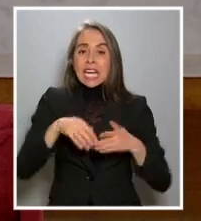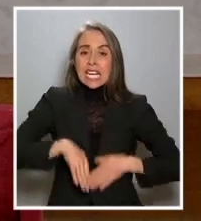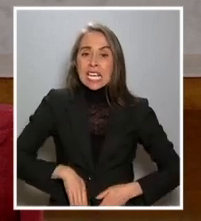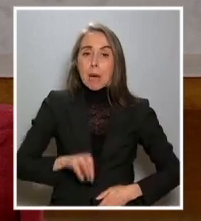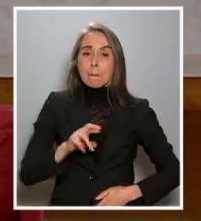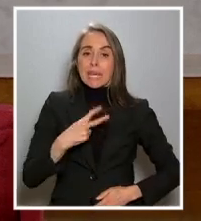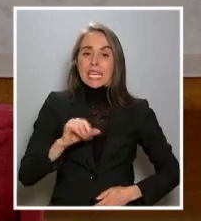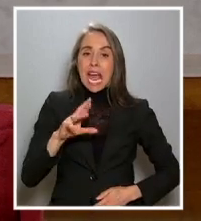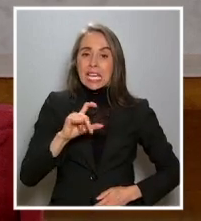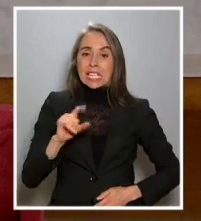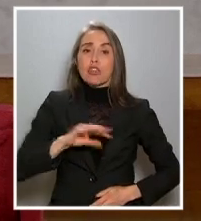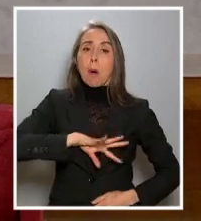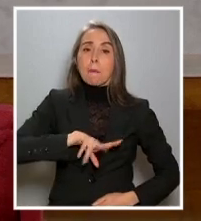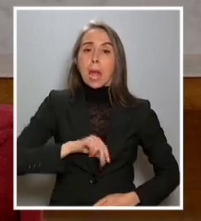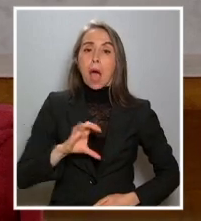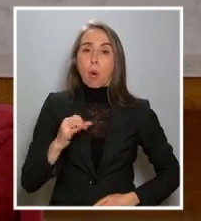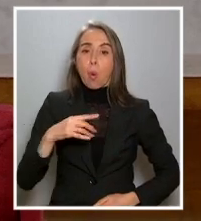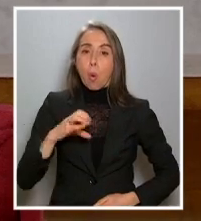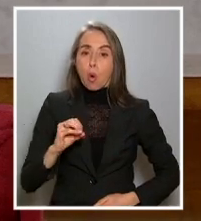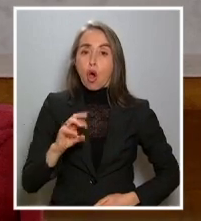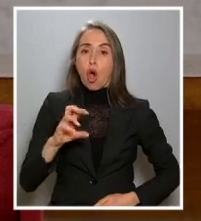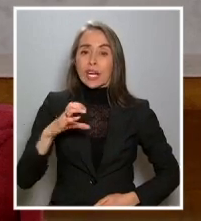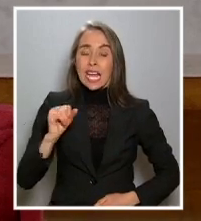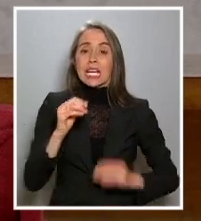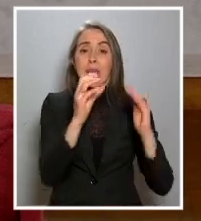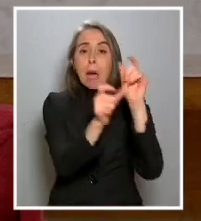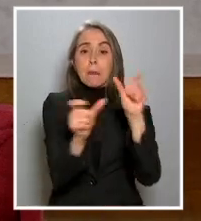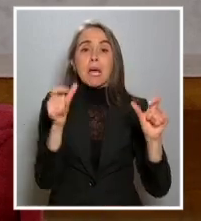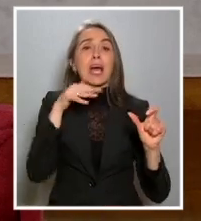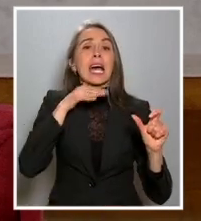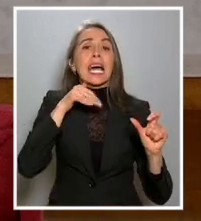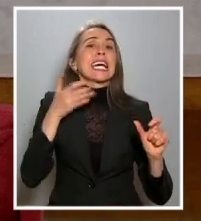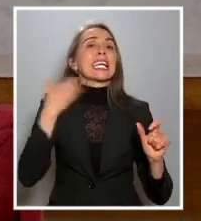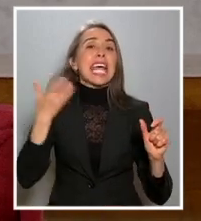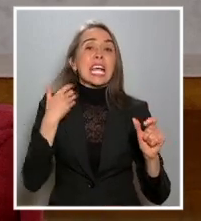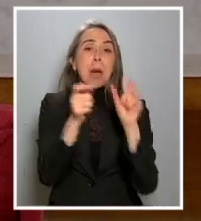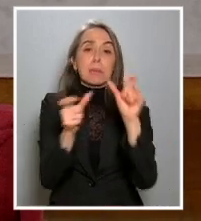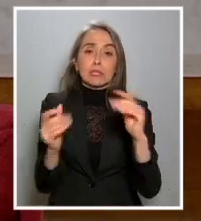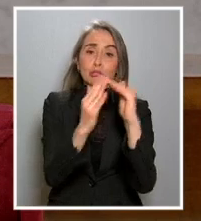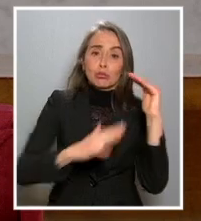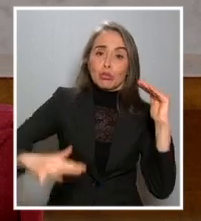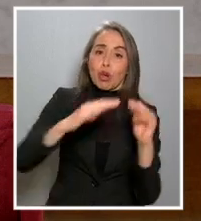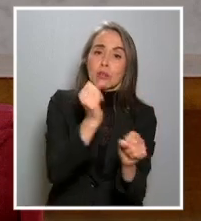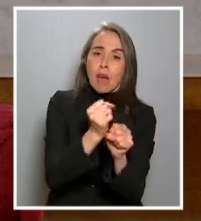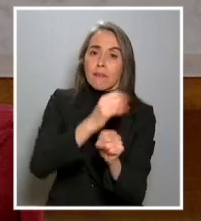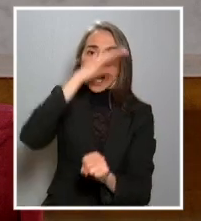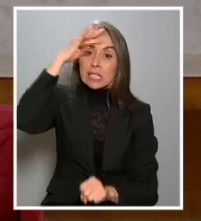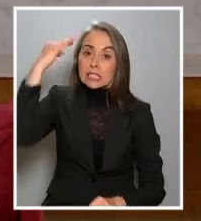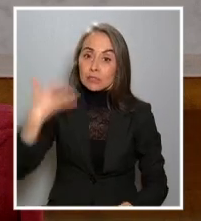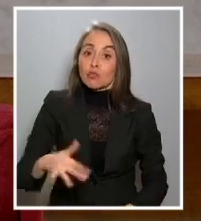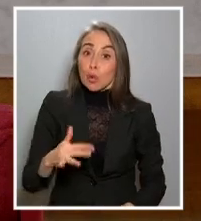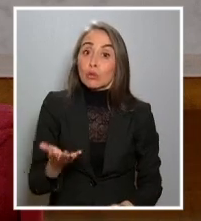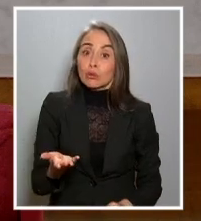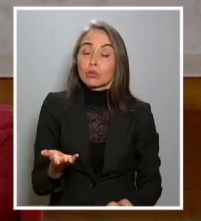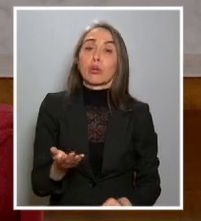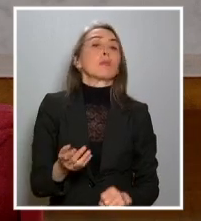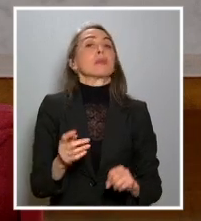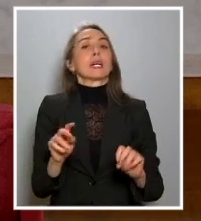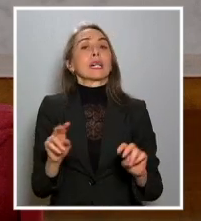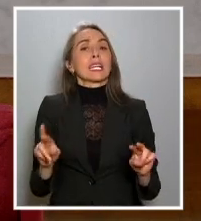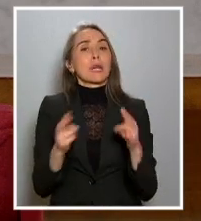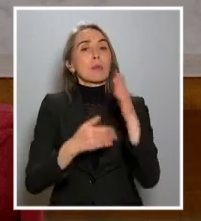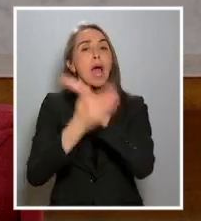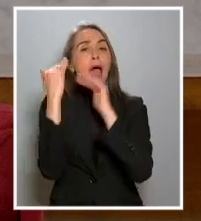Plaza Los Cuncos en Renca, barrios de gente trabajadora y de esfuerzo. Además, estamos recuperando